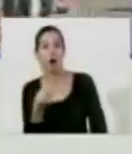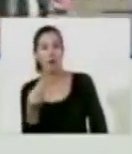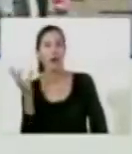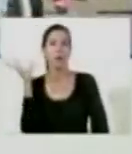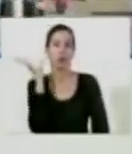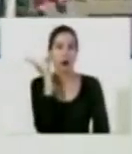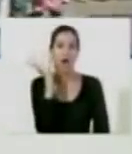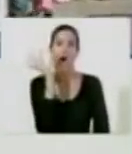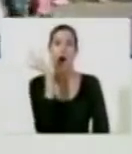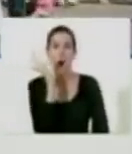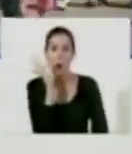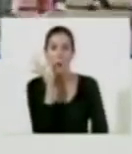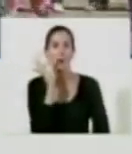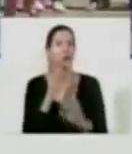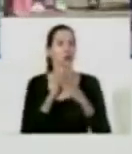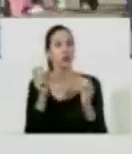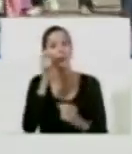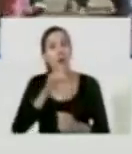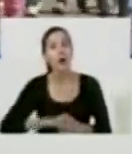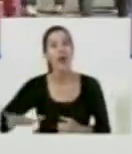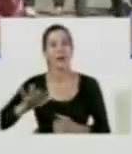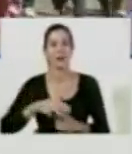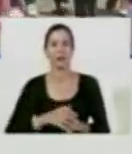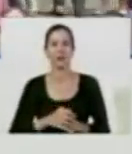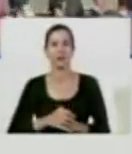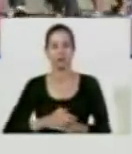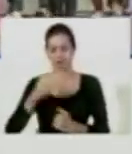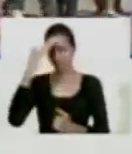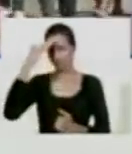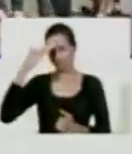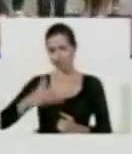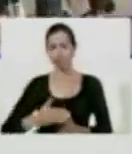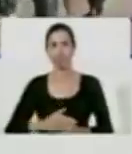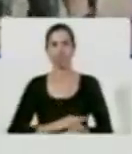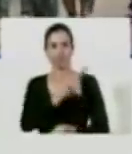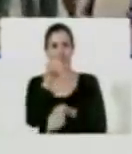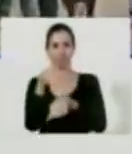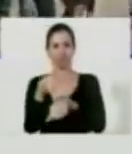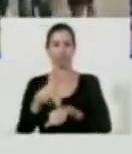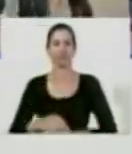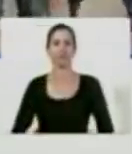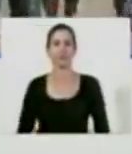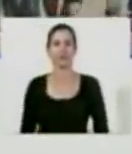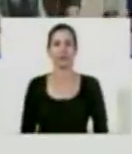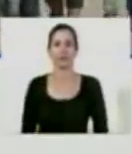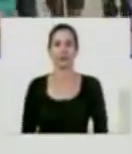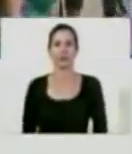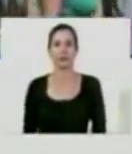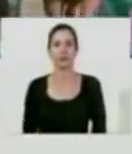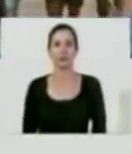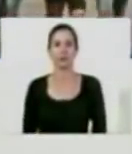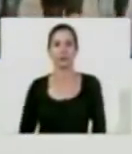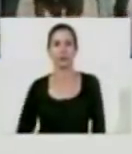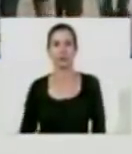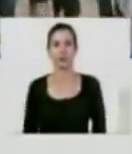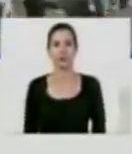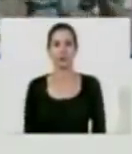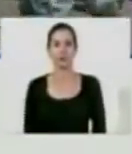de hombres, de nuestro pueblo, a nuestra Fuerza Armada Nacional Bolivariana. Hay un conjunto de